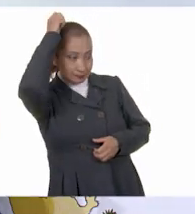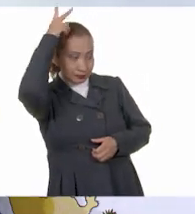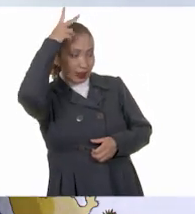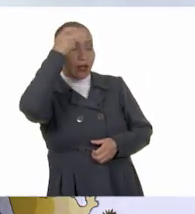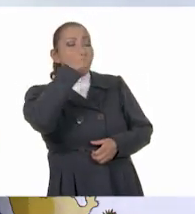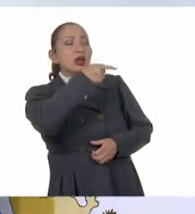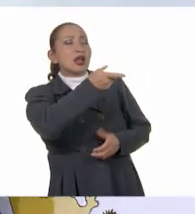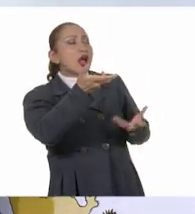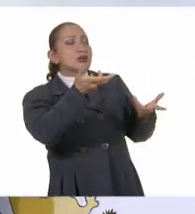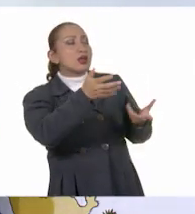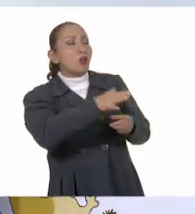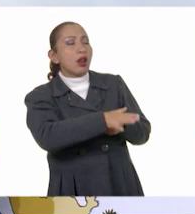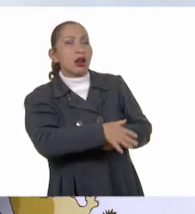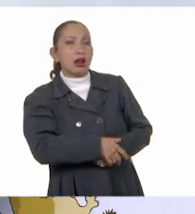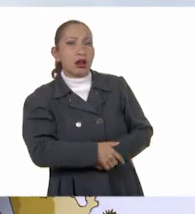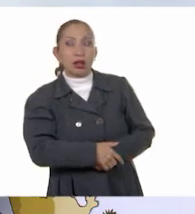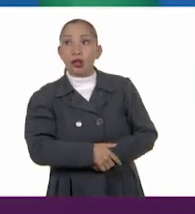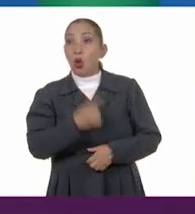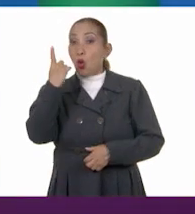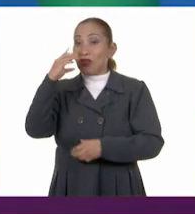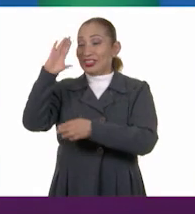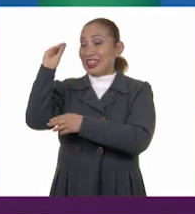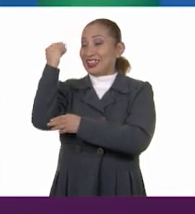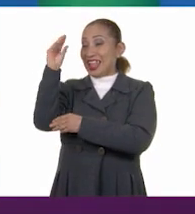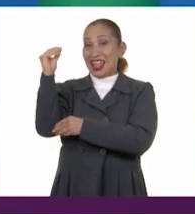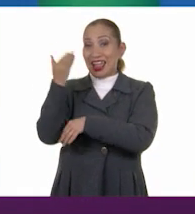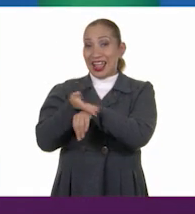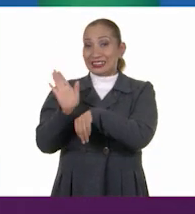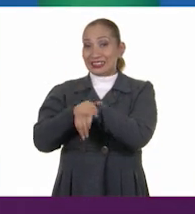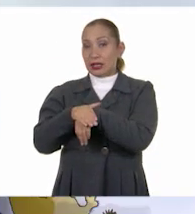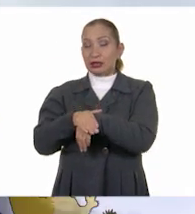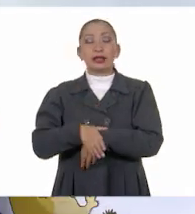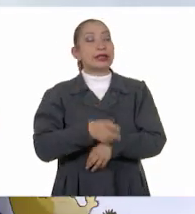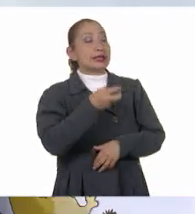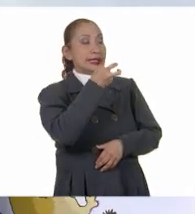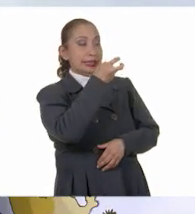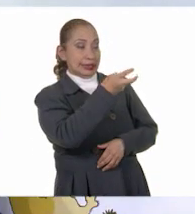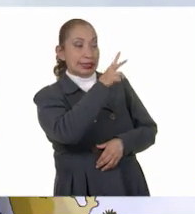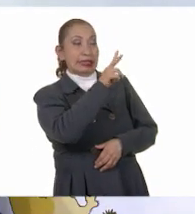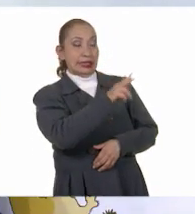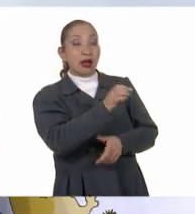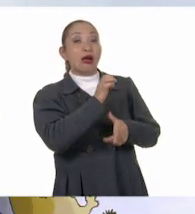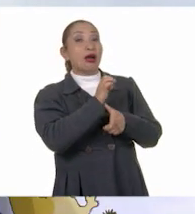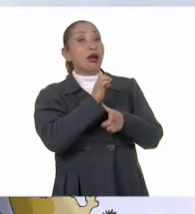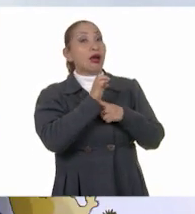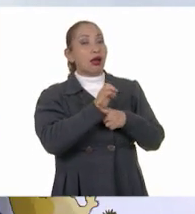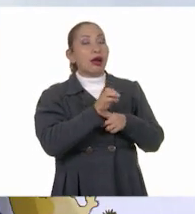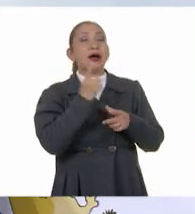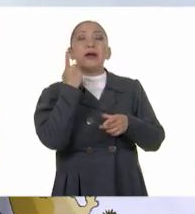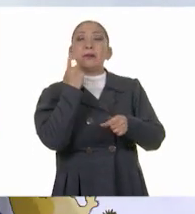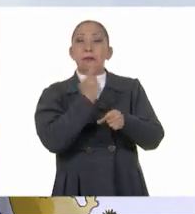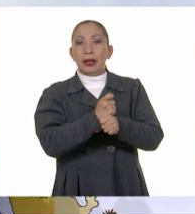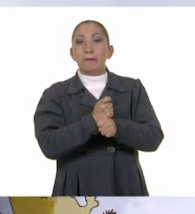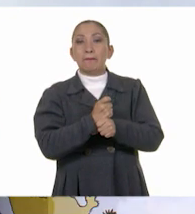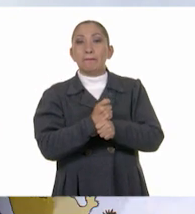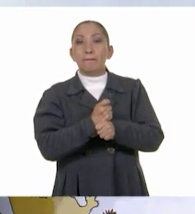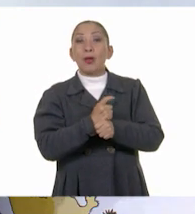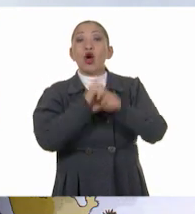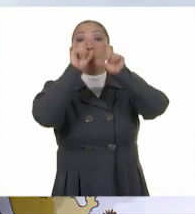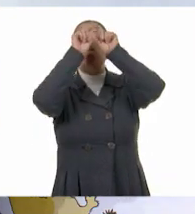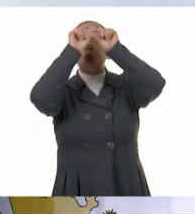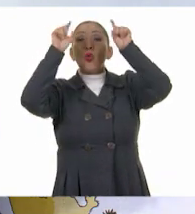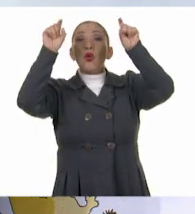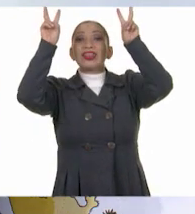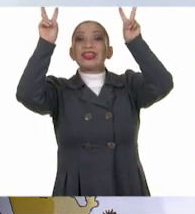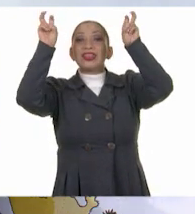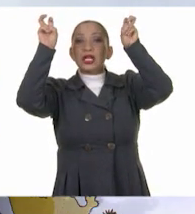¿qué es lo que vamos a hacer? ¡Un títere de calcetín! Exactamente. Entonces, ¿por qué no ponemos eso como el título